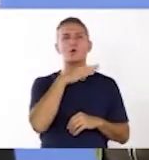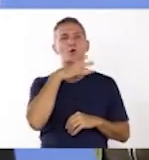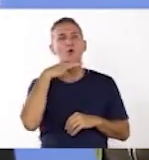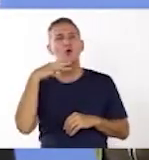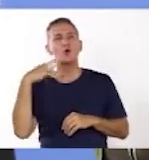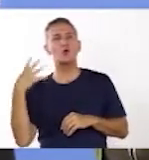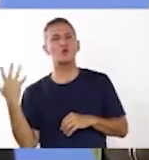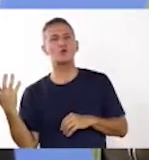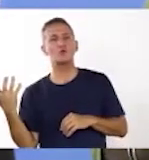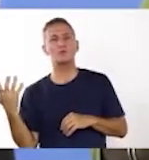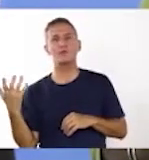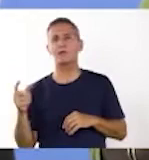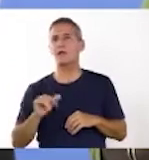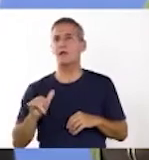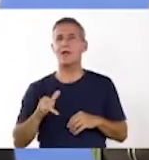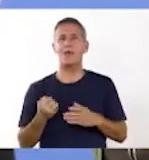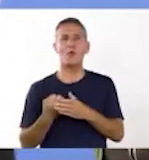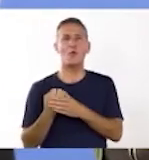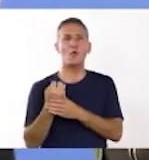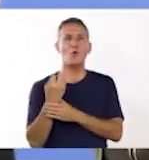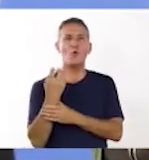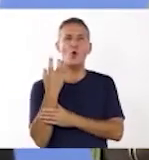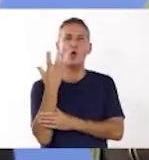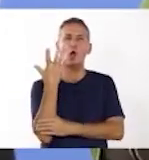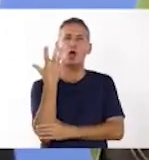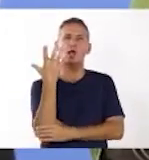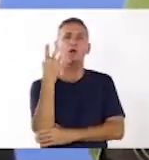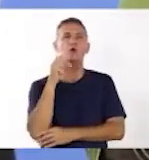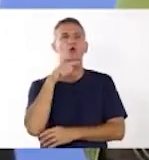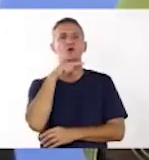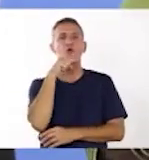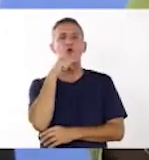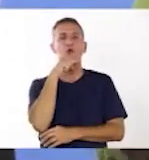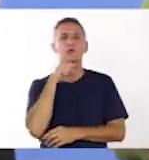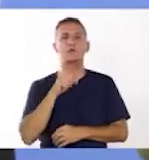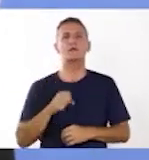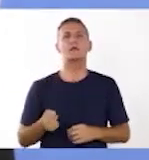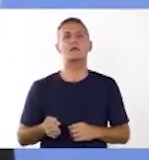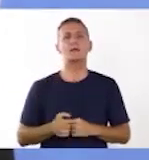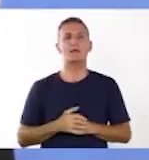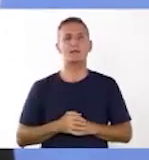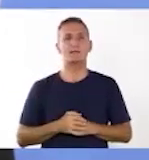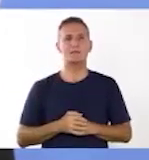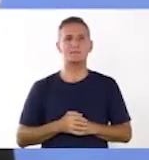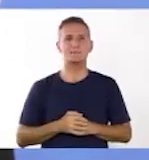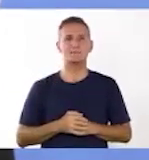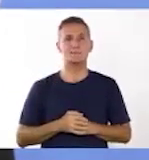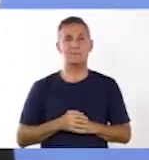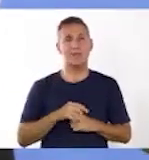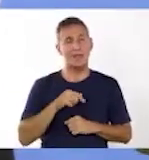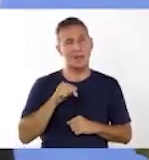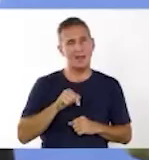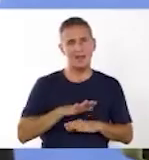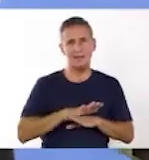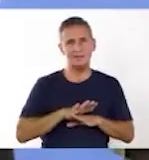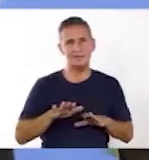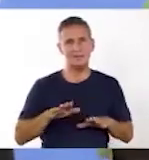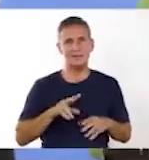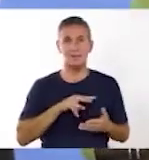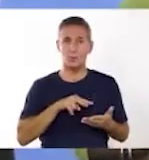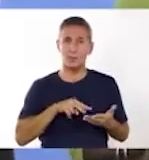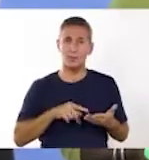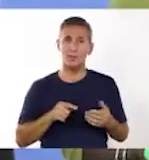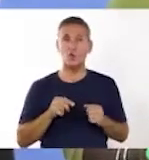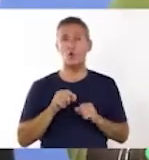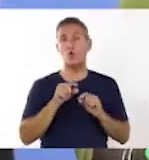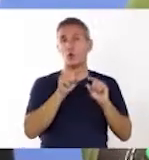rosa roja que fuera flor de lis. Hasta aquí lo voy a dejar, solamente estuve leyendo una cuarteta